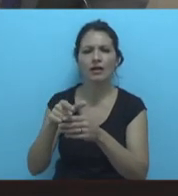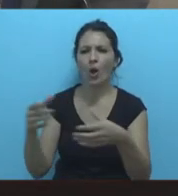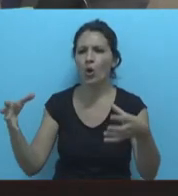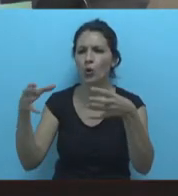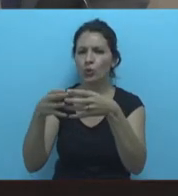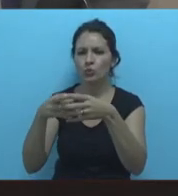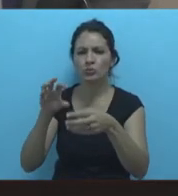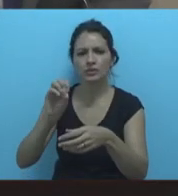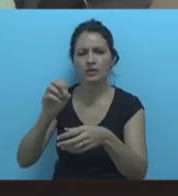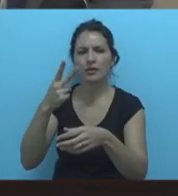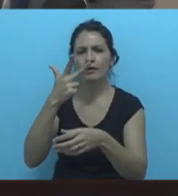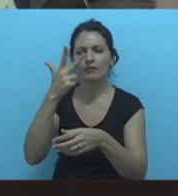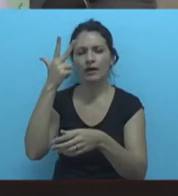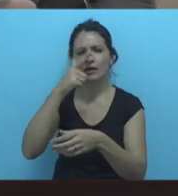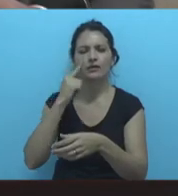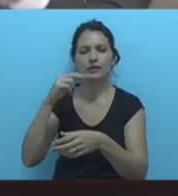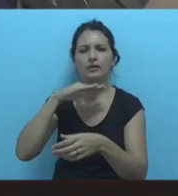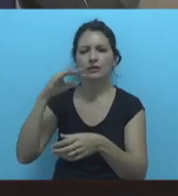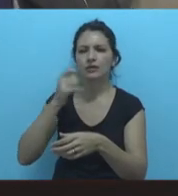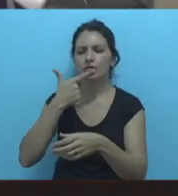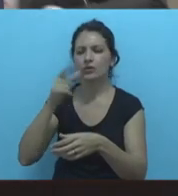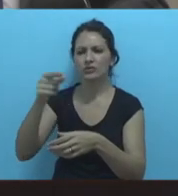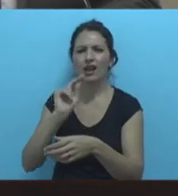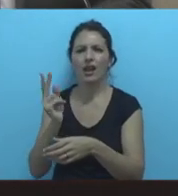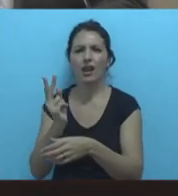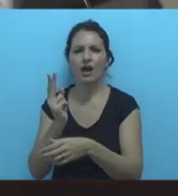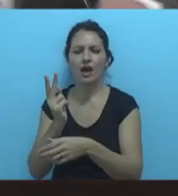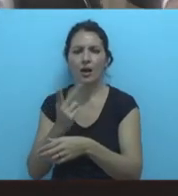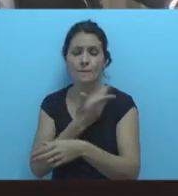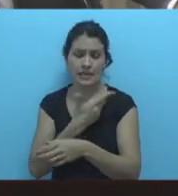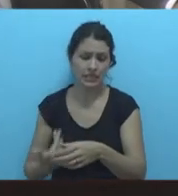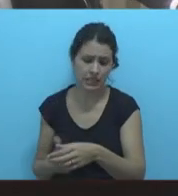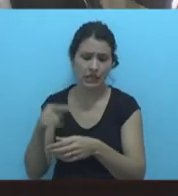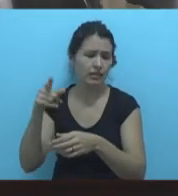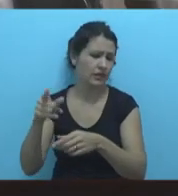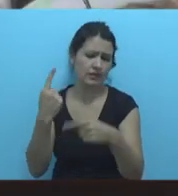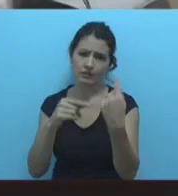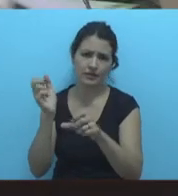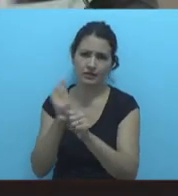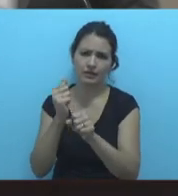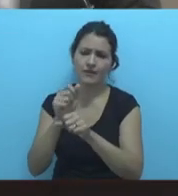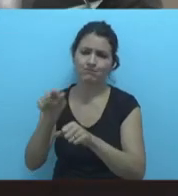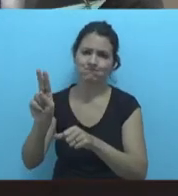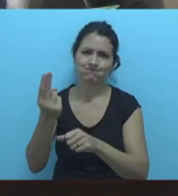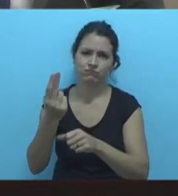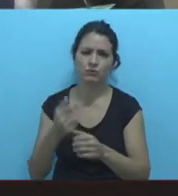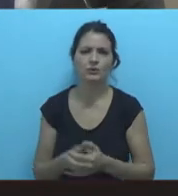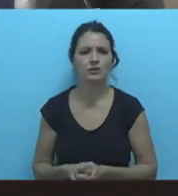El Eslabón de la Cooperativa de la Comunicación La Masa. Ponemos a consideración el proyecto de